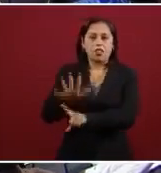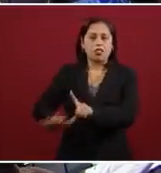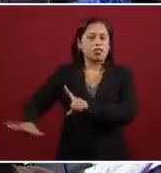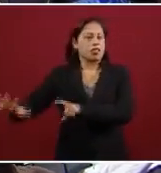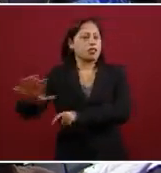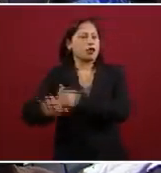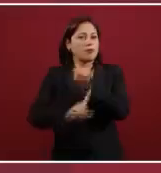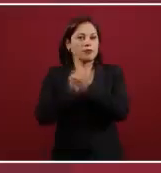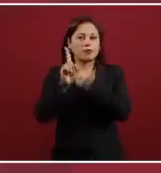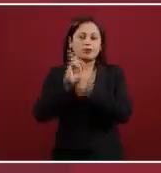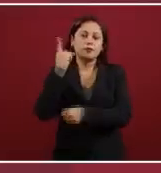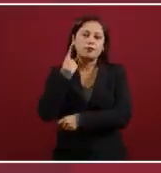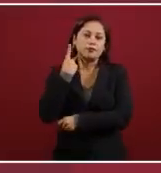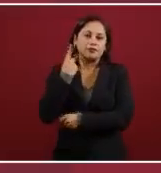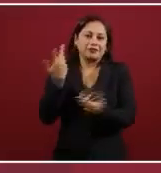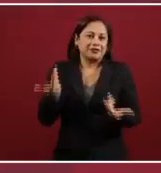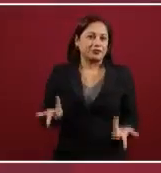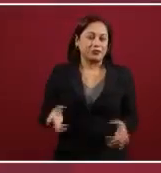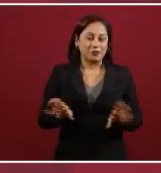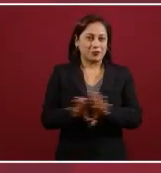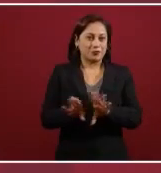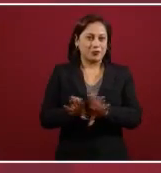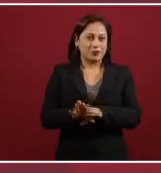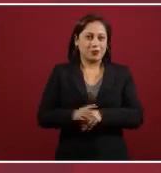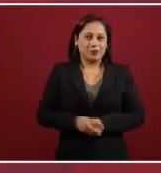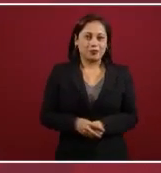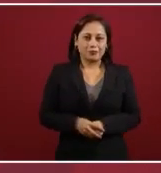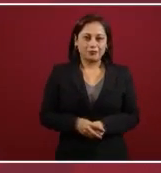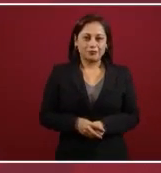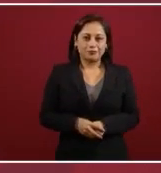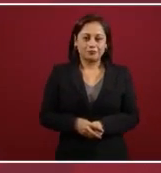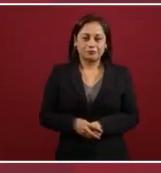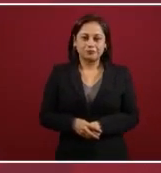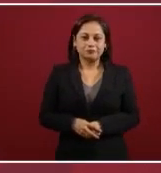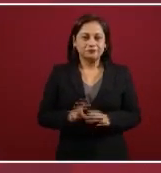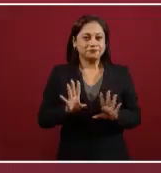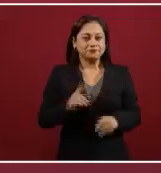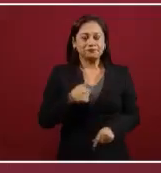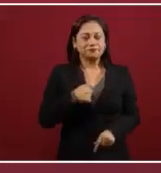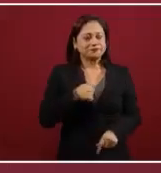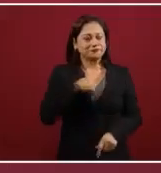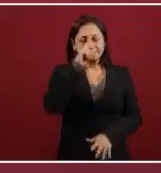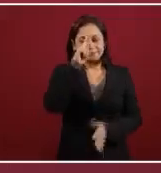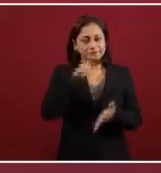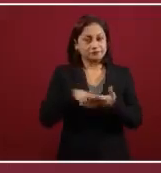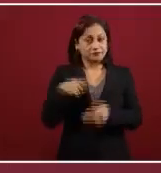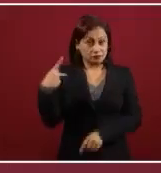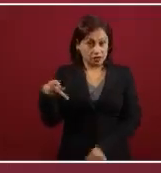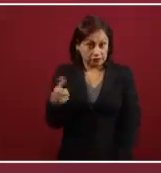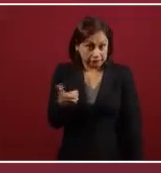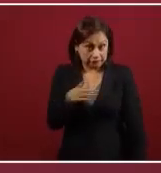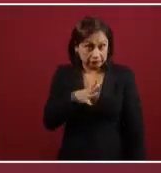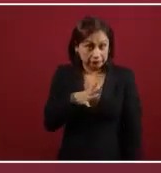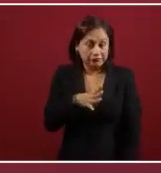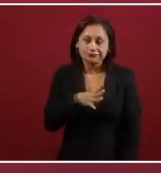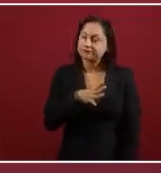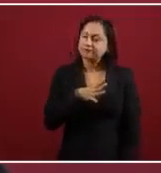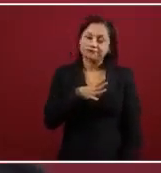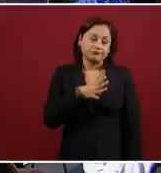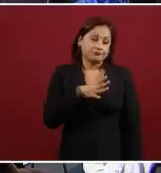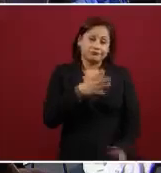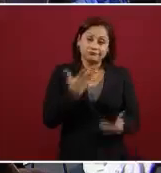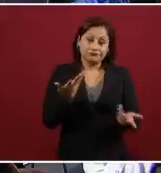naturaleza. La verdad es que no creo que traiga consigo recursos. Ok.